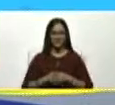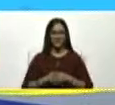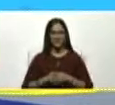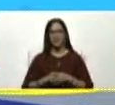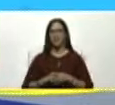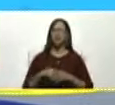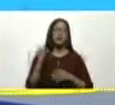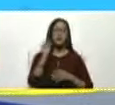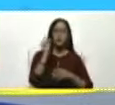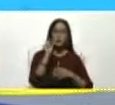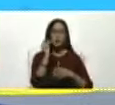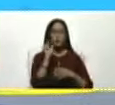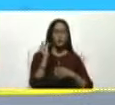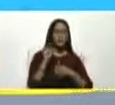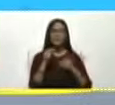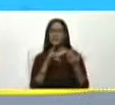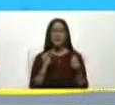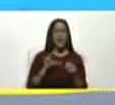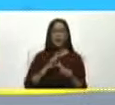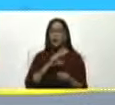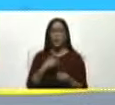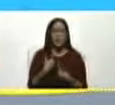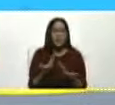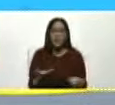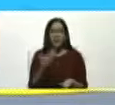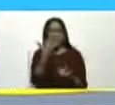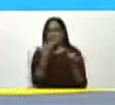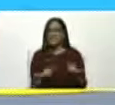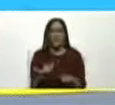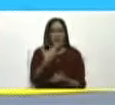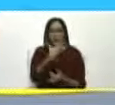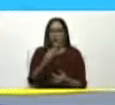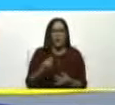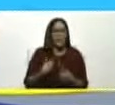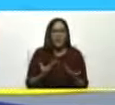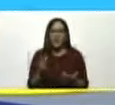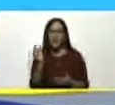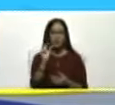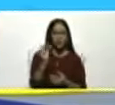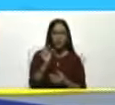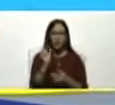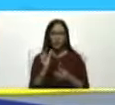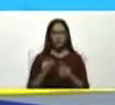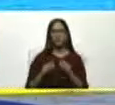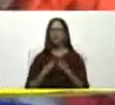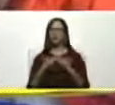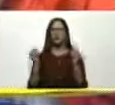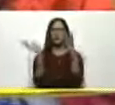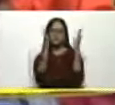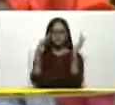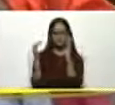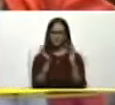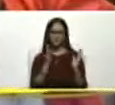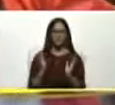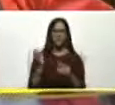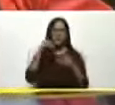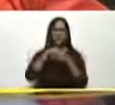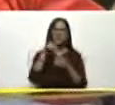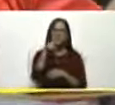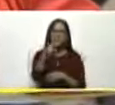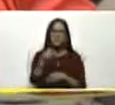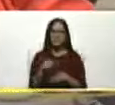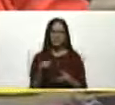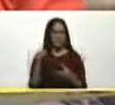La chatarrita ya no da. Ya no da la chatarrita, todo se derrumbó dentro de